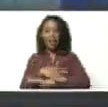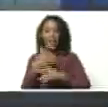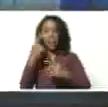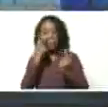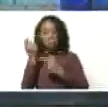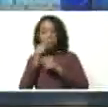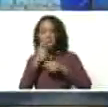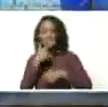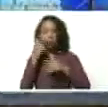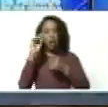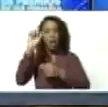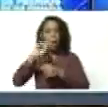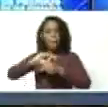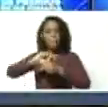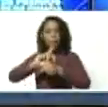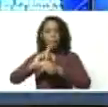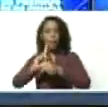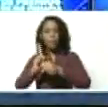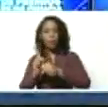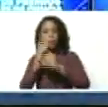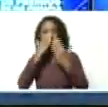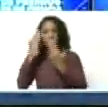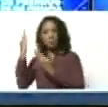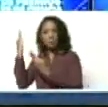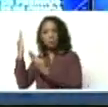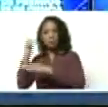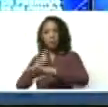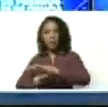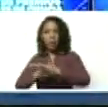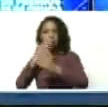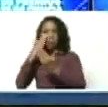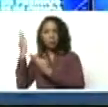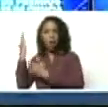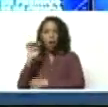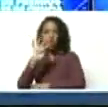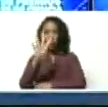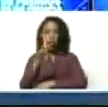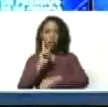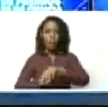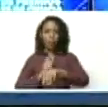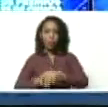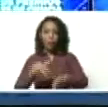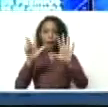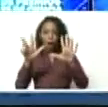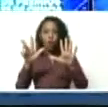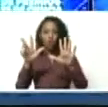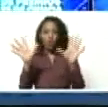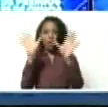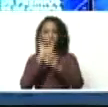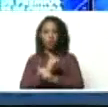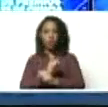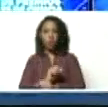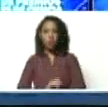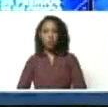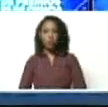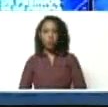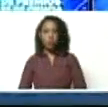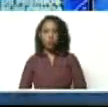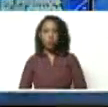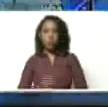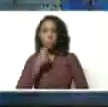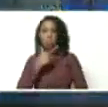el reloj tiene la hora exacta mira faltan cuatro minutos para las ocho de la noche bonito